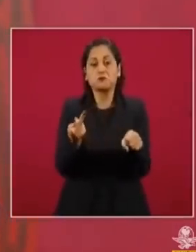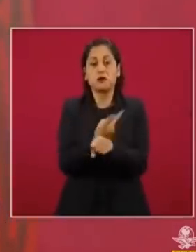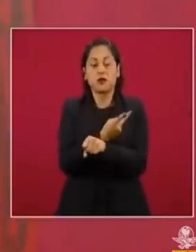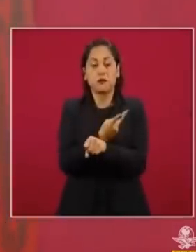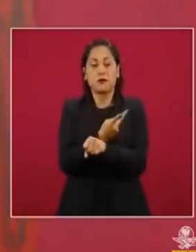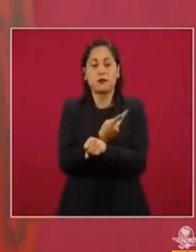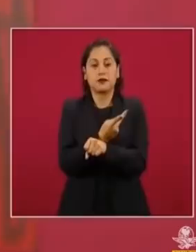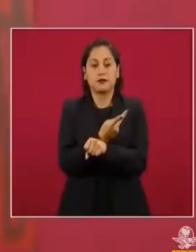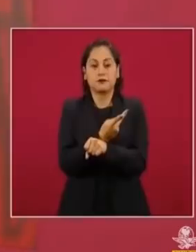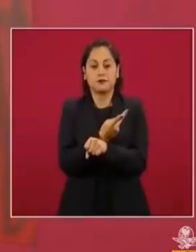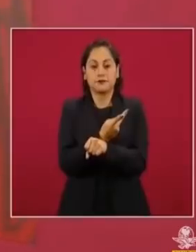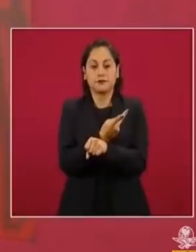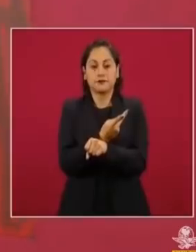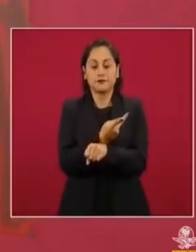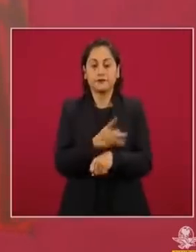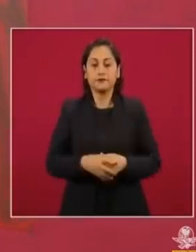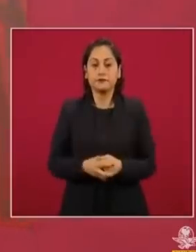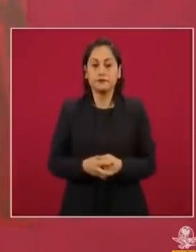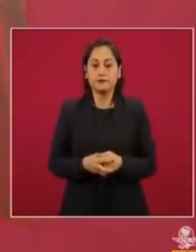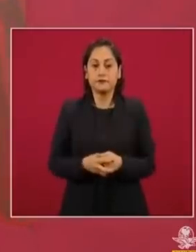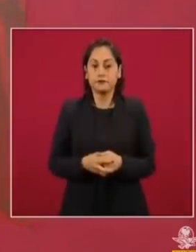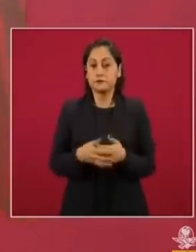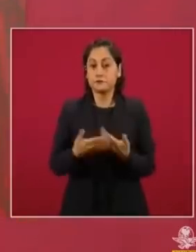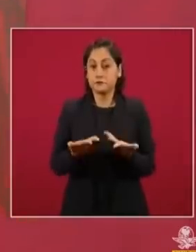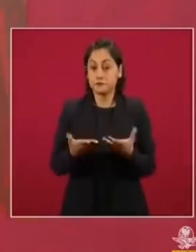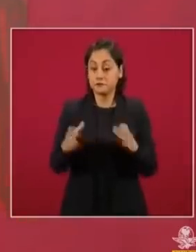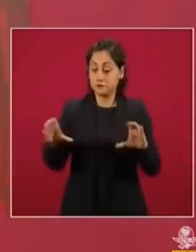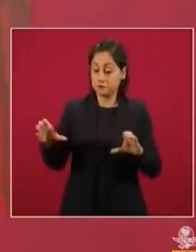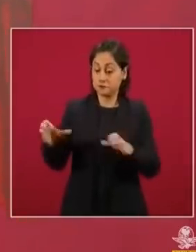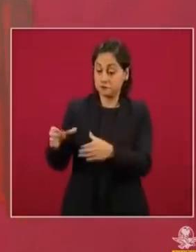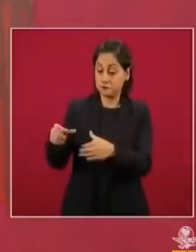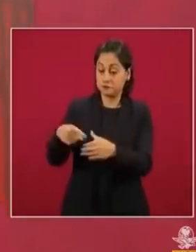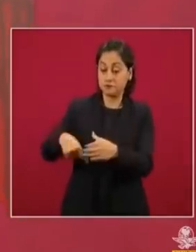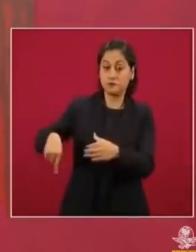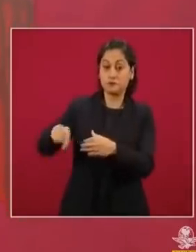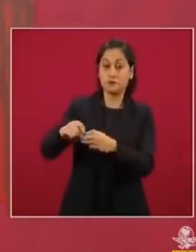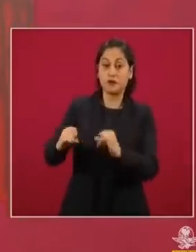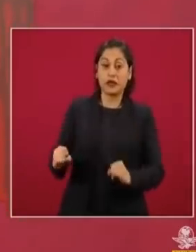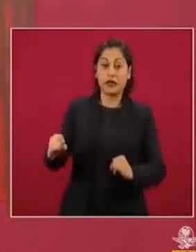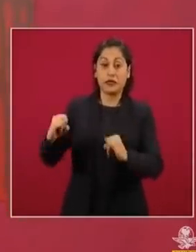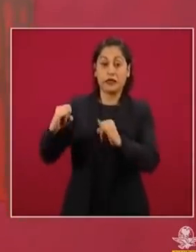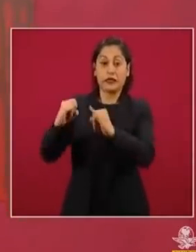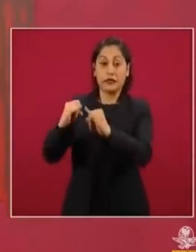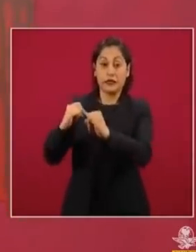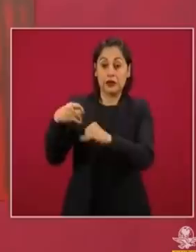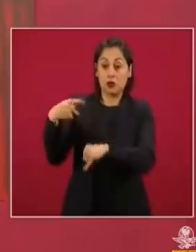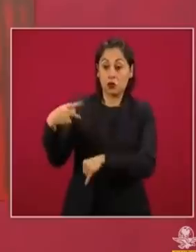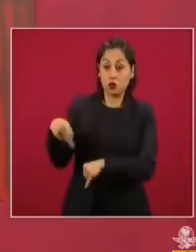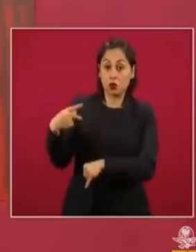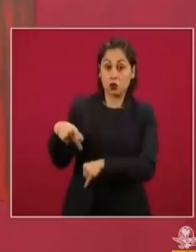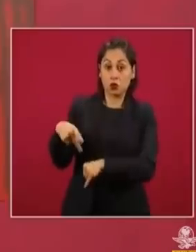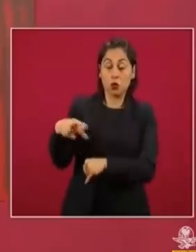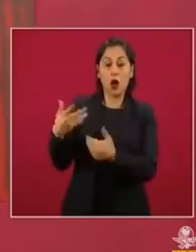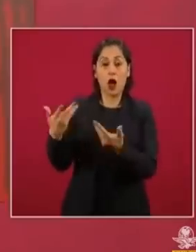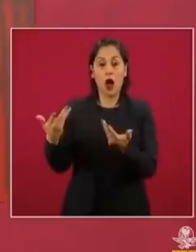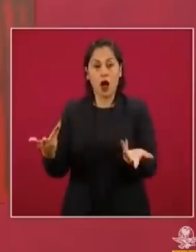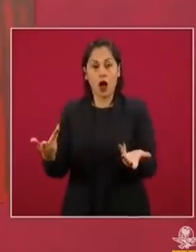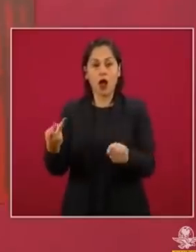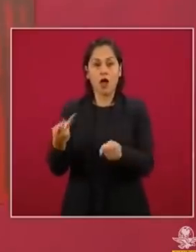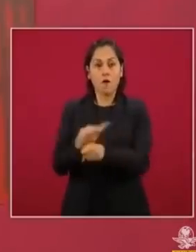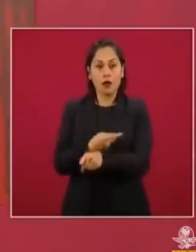el prestigio de una institución fundamental para el Estado mexicano, que